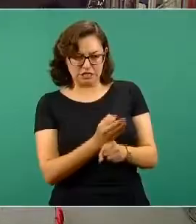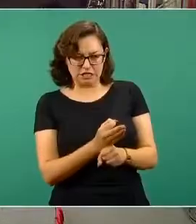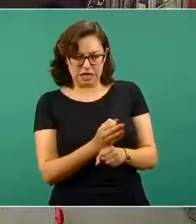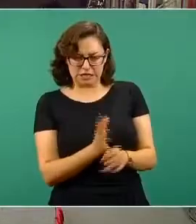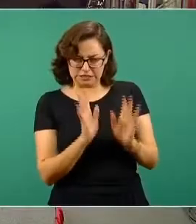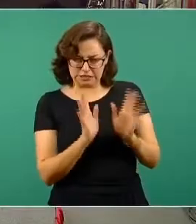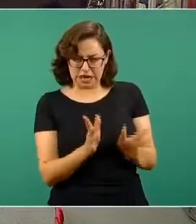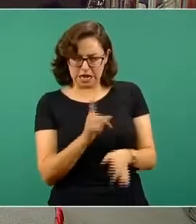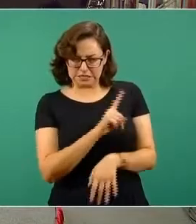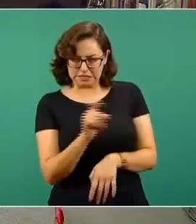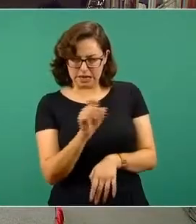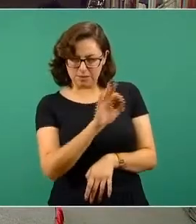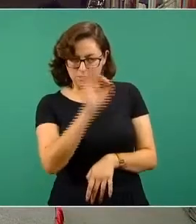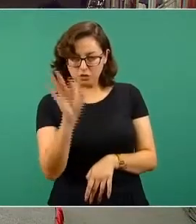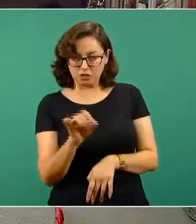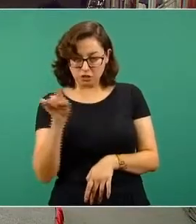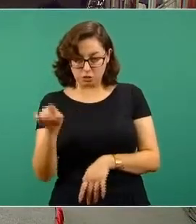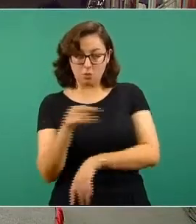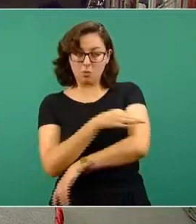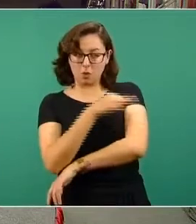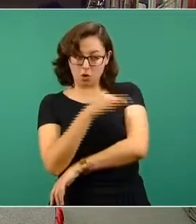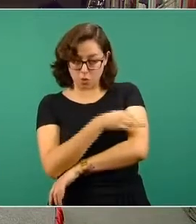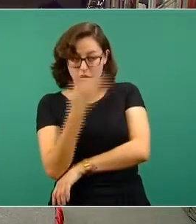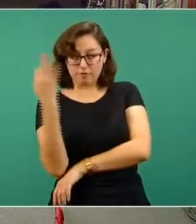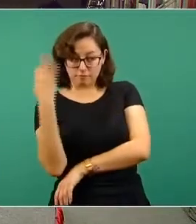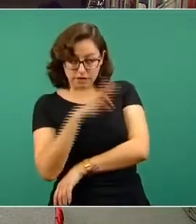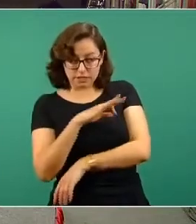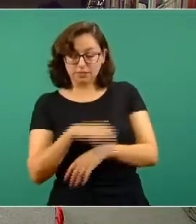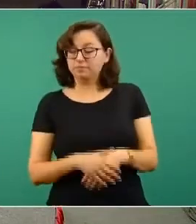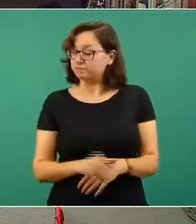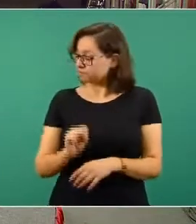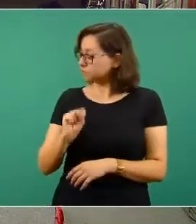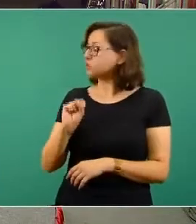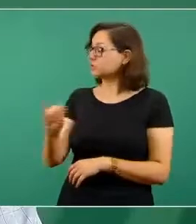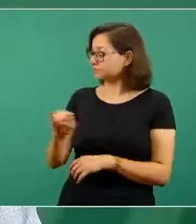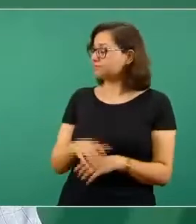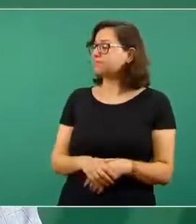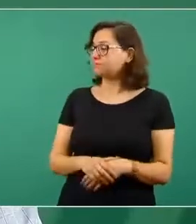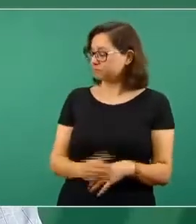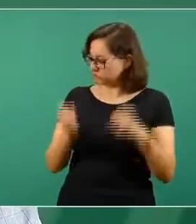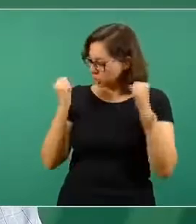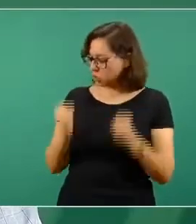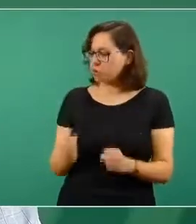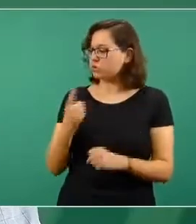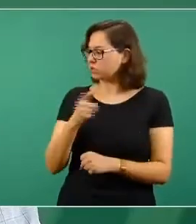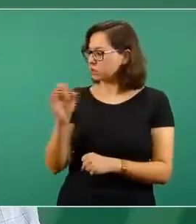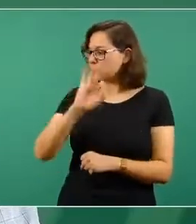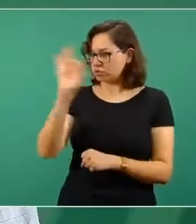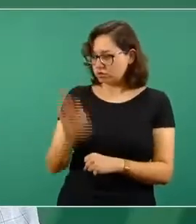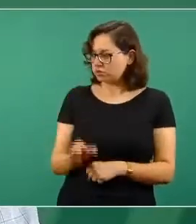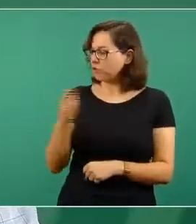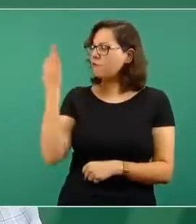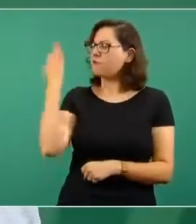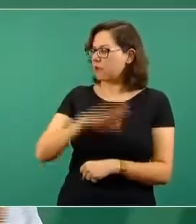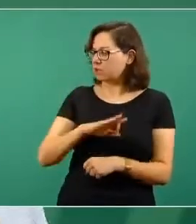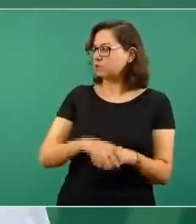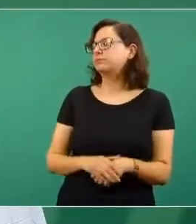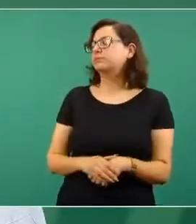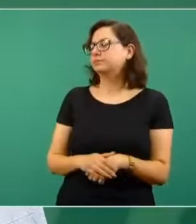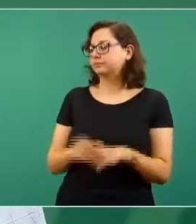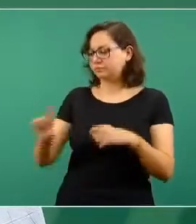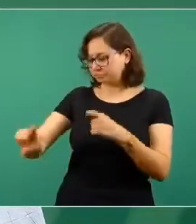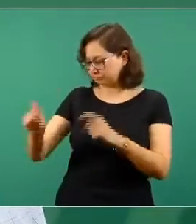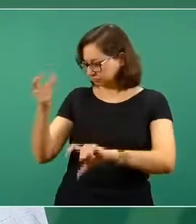al 100% de que esas vacunas eran falsas o son falsas? Es correcto, tiene la certeza porque ellos tuvieron la oportunidad de revisar las